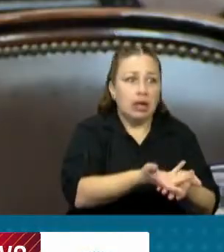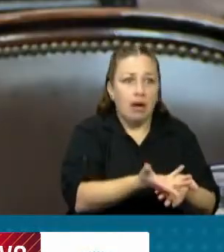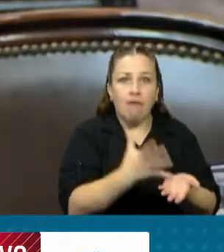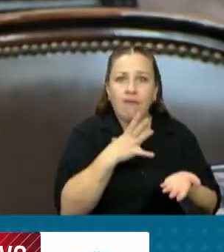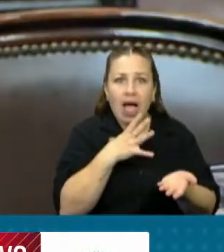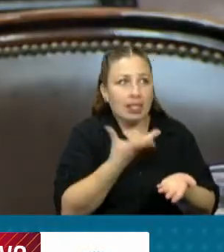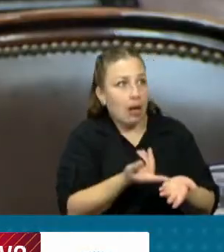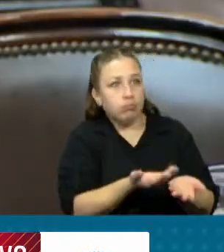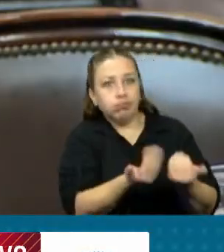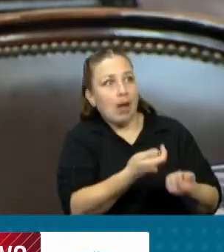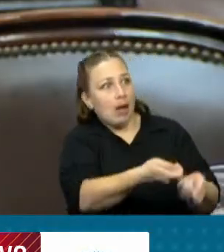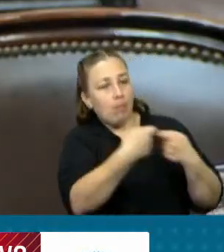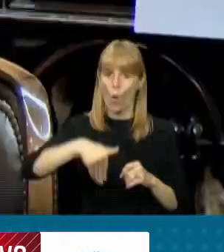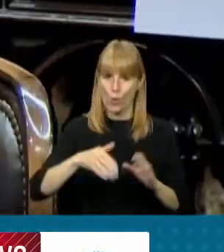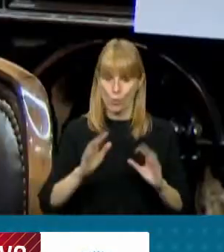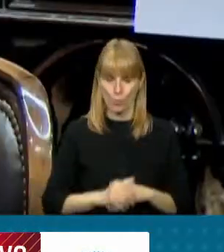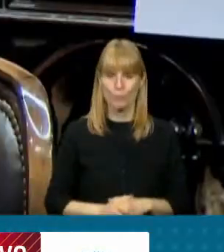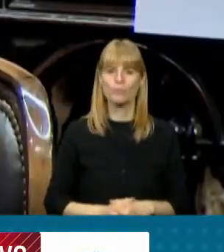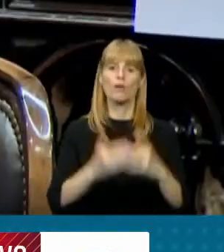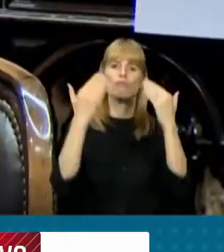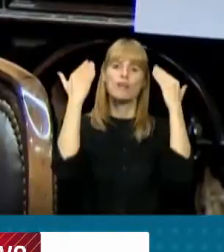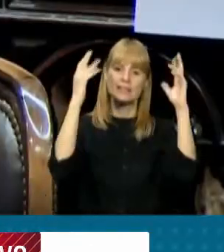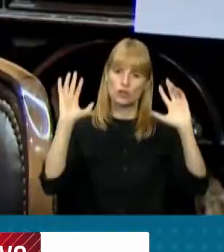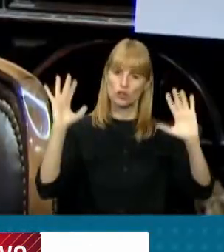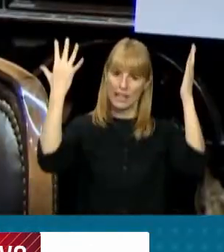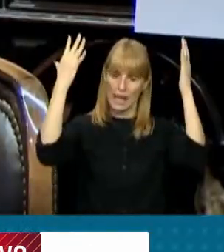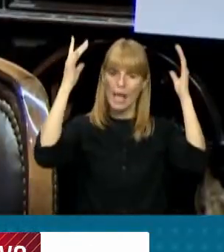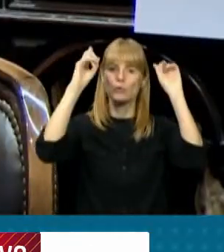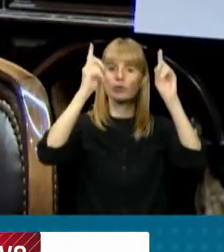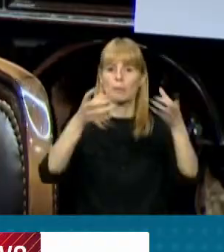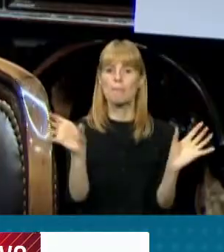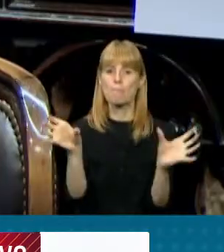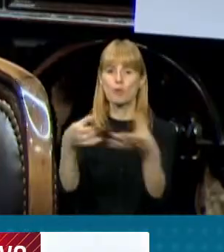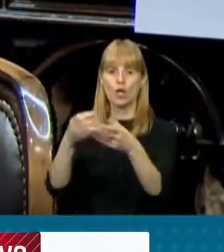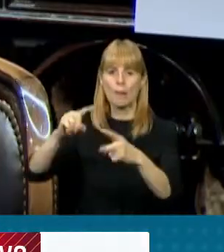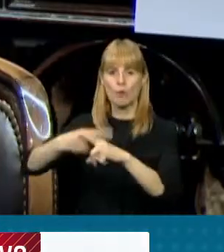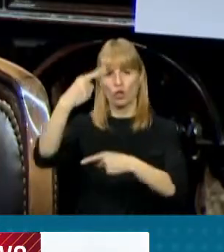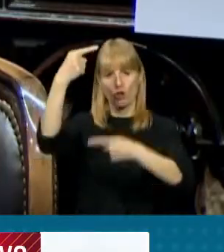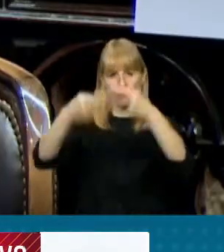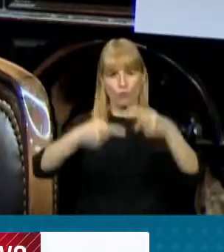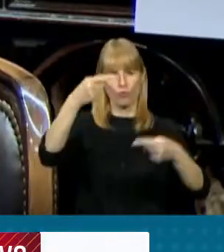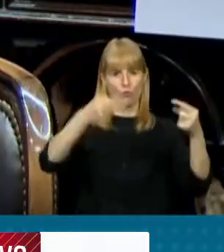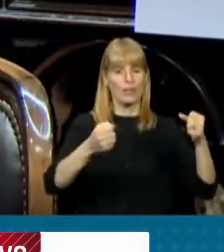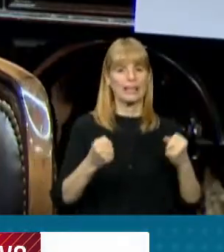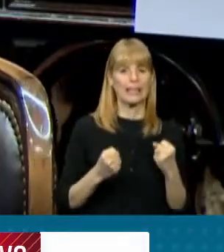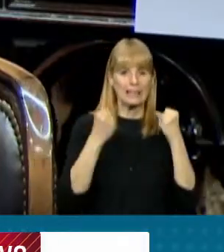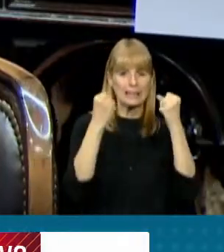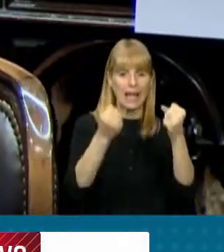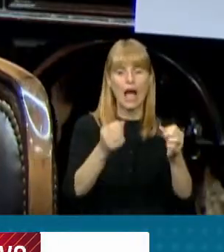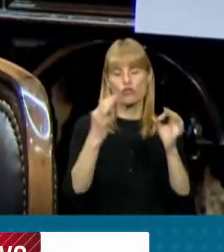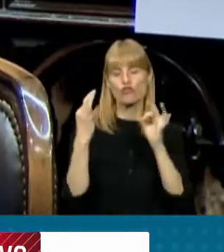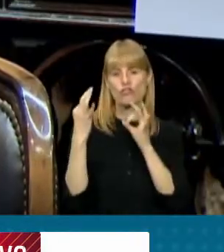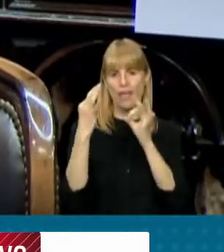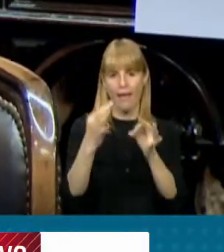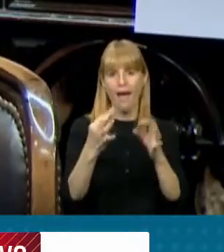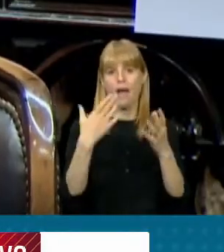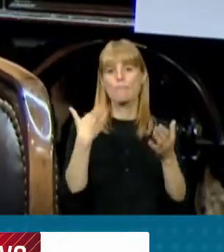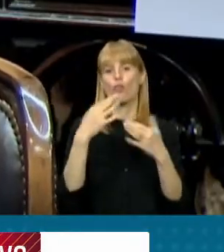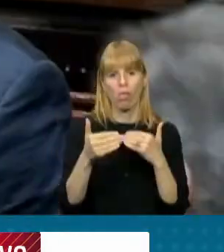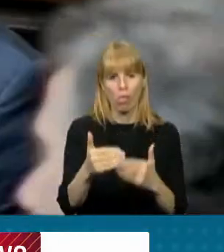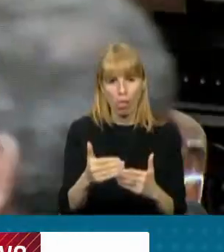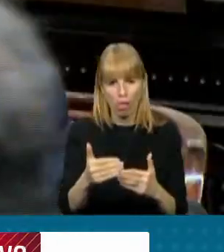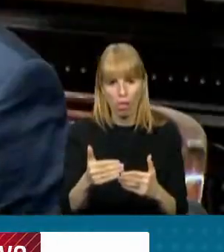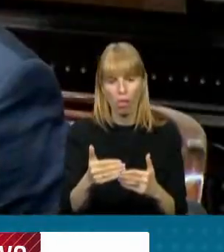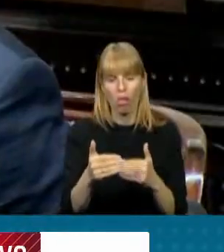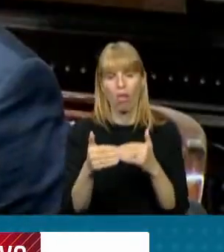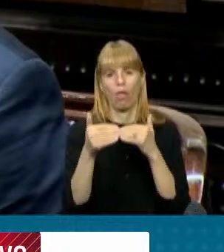Sarapura es diputada radical. Exacto, y alguien más que ahora se me está yendo. Bueno, sí, debe ser alguien del radicalismo también.